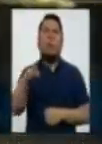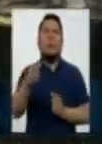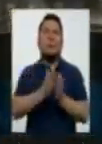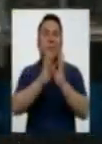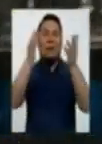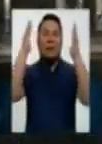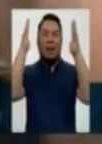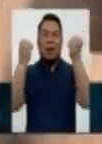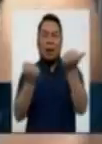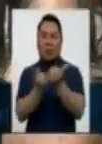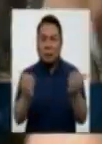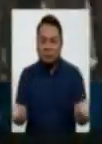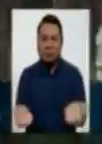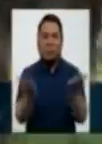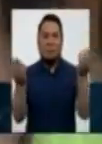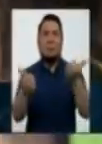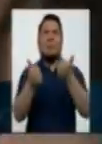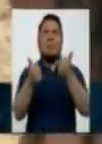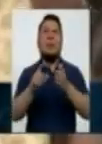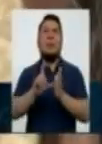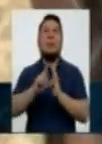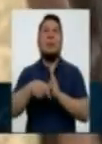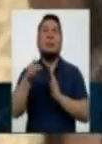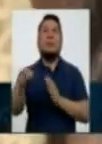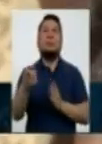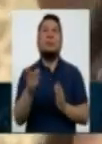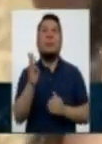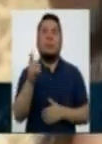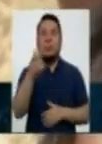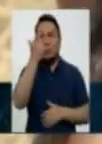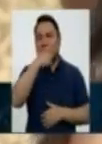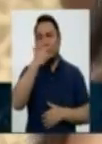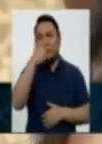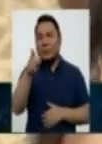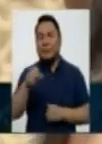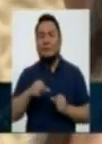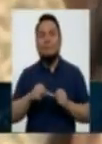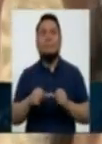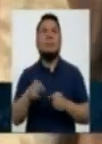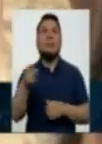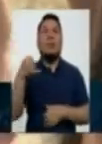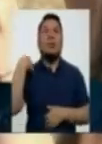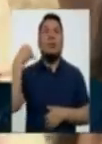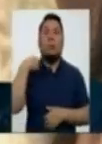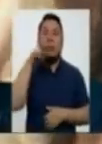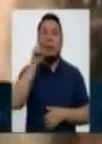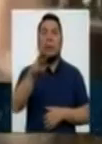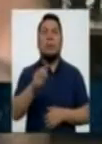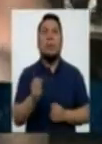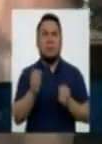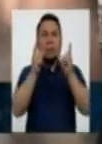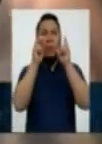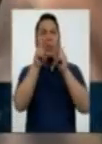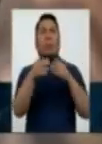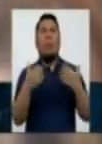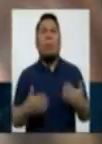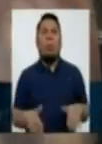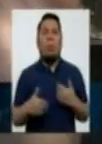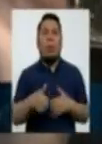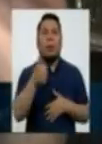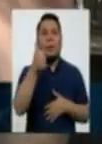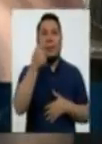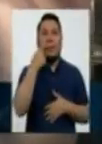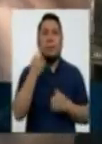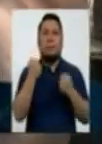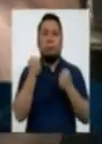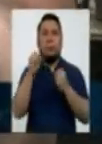aplausos y en el epílogo arrancó lágrimas con su participación. Esta joven quedó impactada con el coraje de